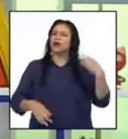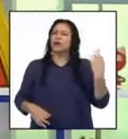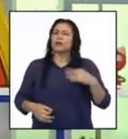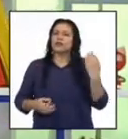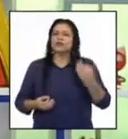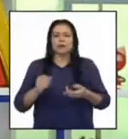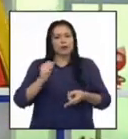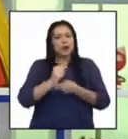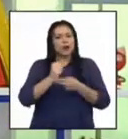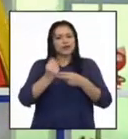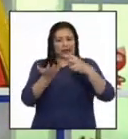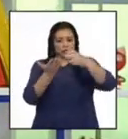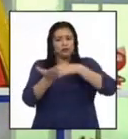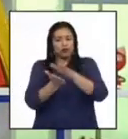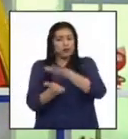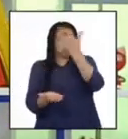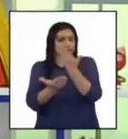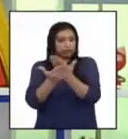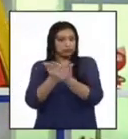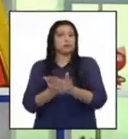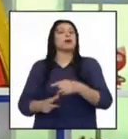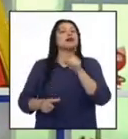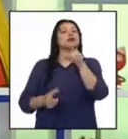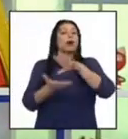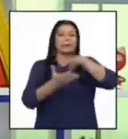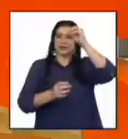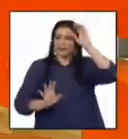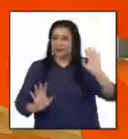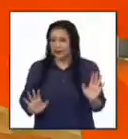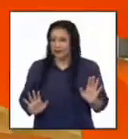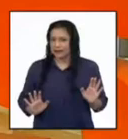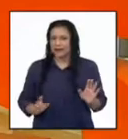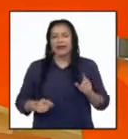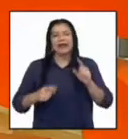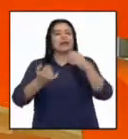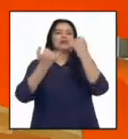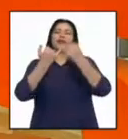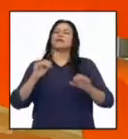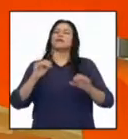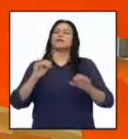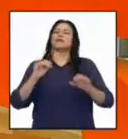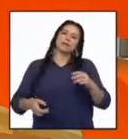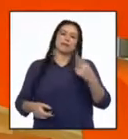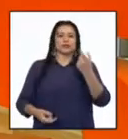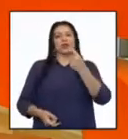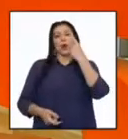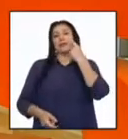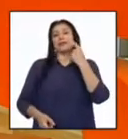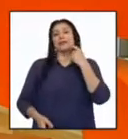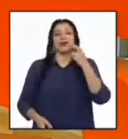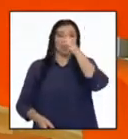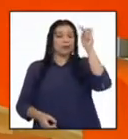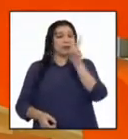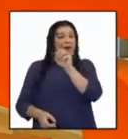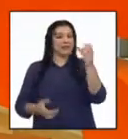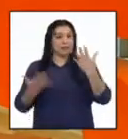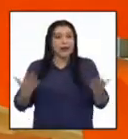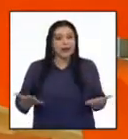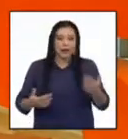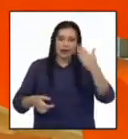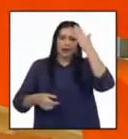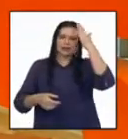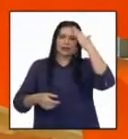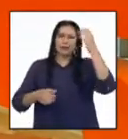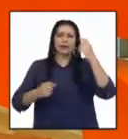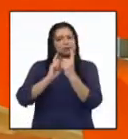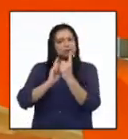tus trabajos en tu portafolio, pues son las evidencias de tu aprendizaje. Esto ha sido todo por hoy, mis chicas y chicos de la promo 2020. Ya saben, a